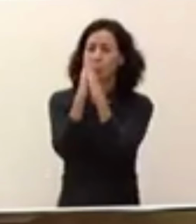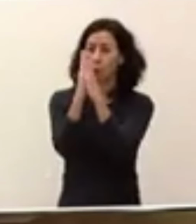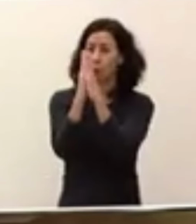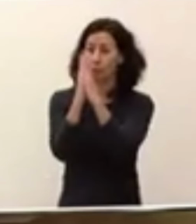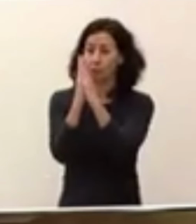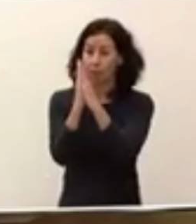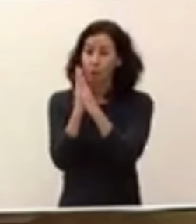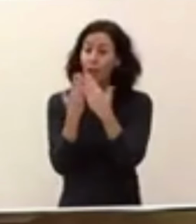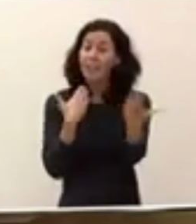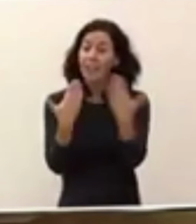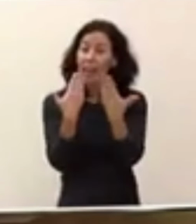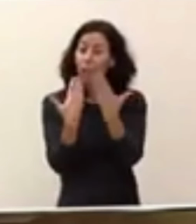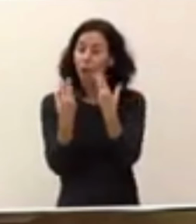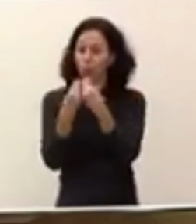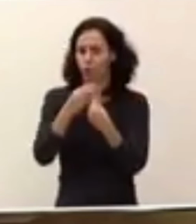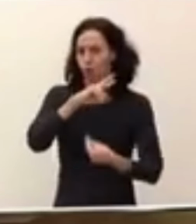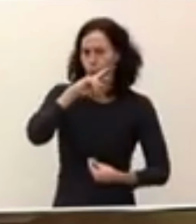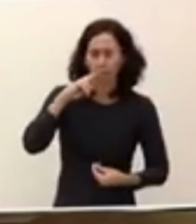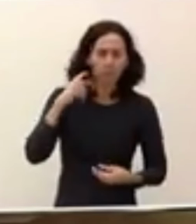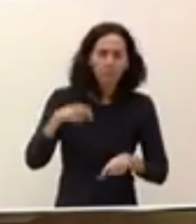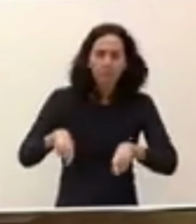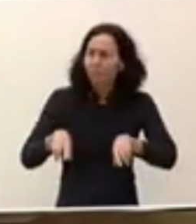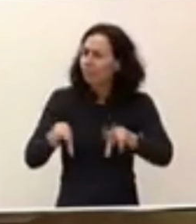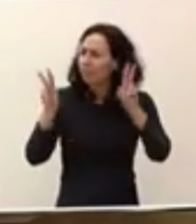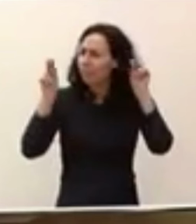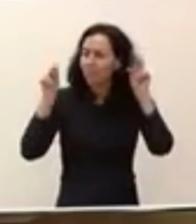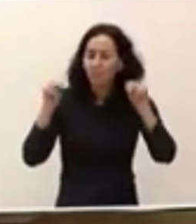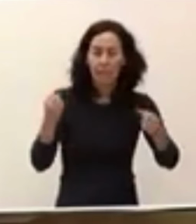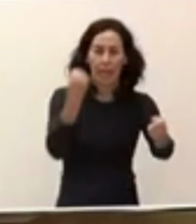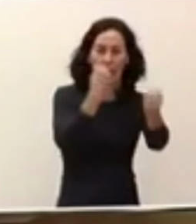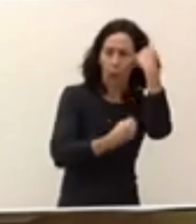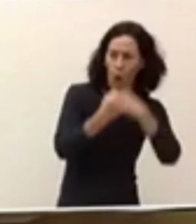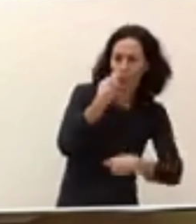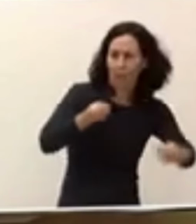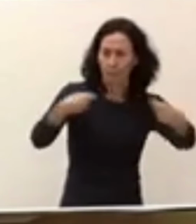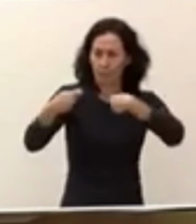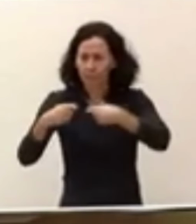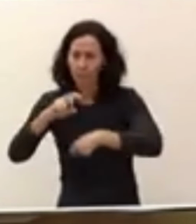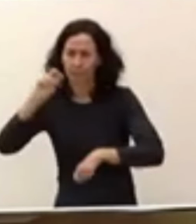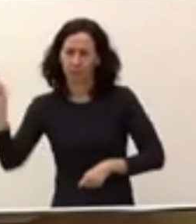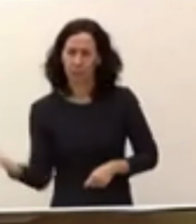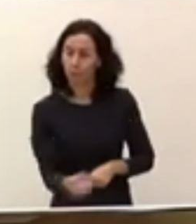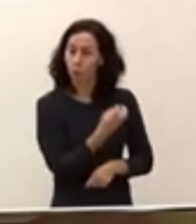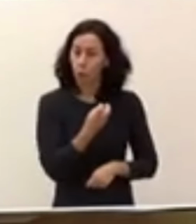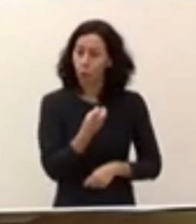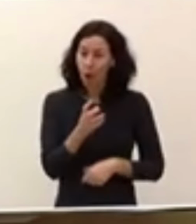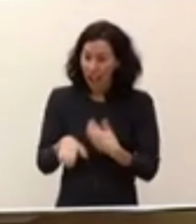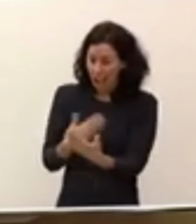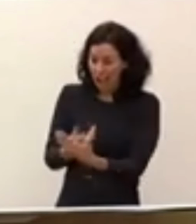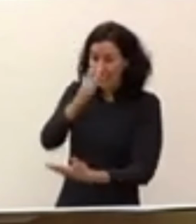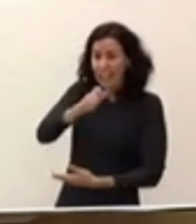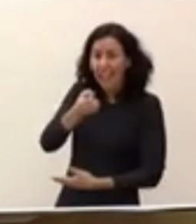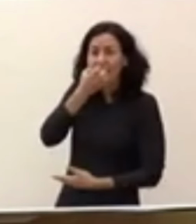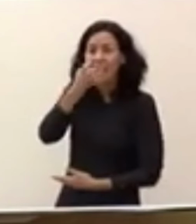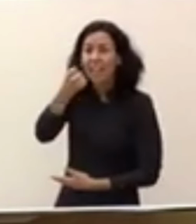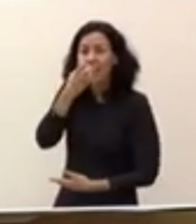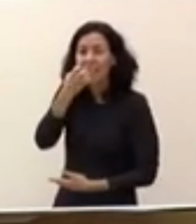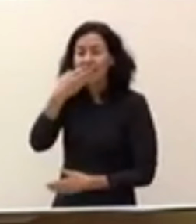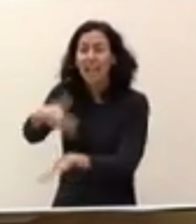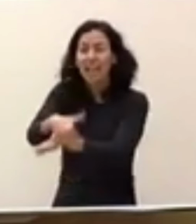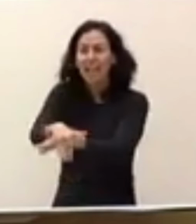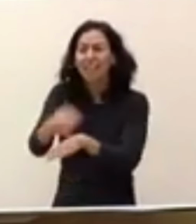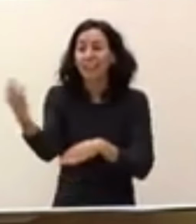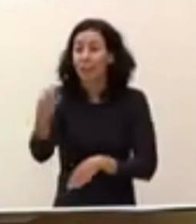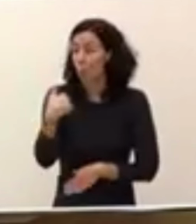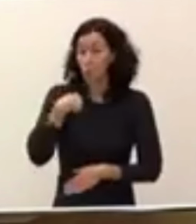diplomáticas, económicas. ¿Y sabe lo que le grita a la gente en la calle? Porque me da la sensación de que ustedes no escuchan. Lo que la gente le grita en la calle,